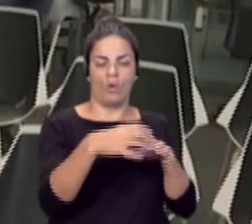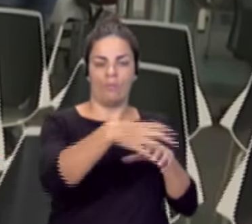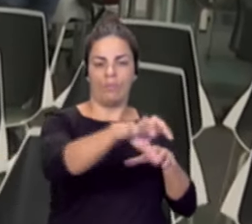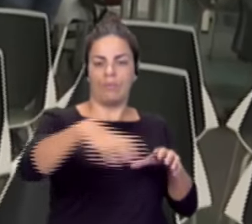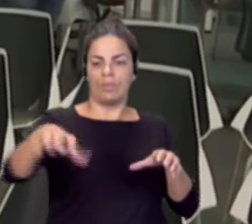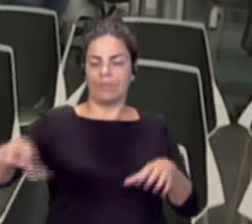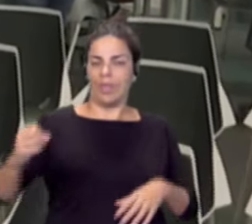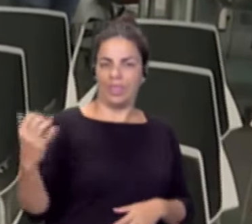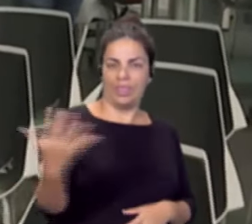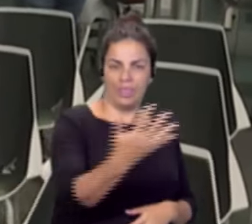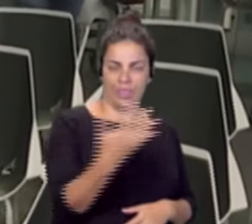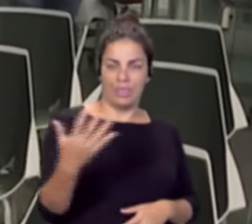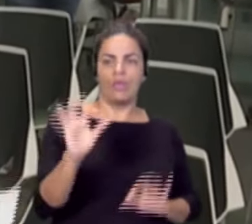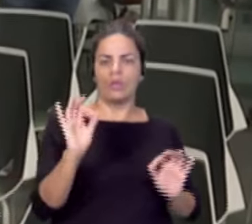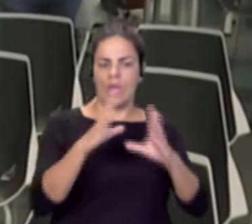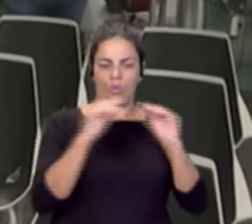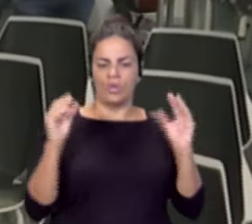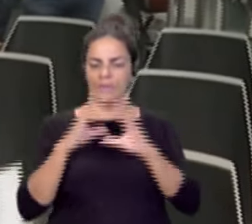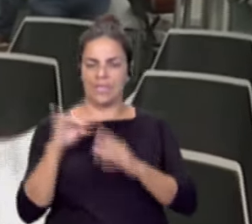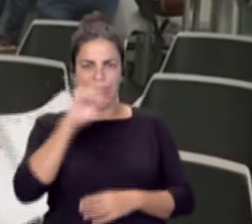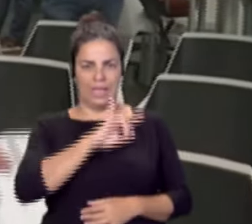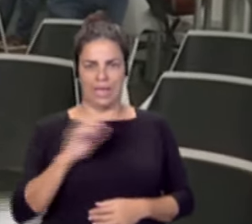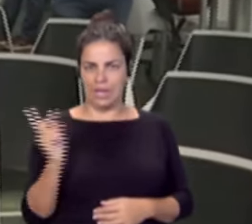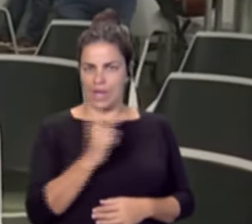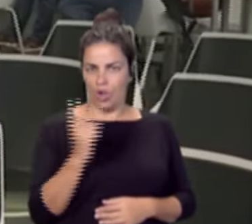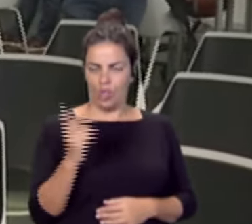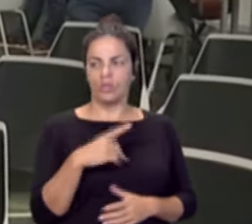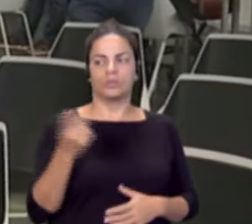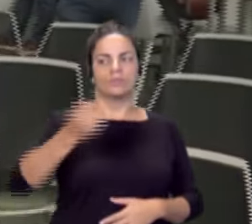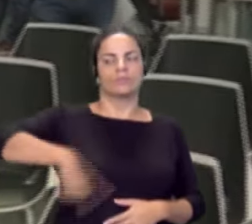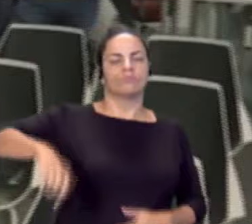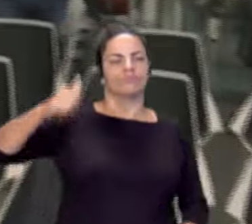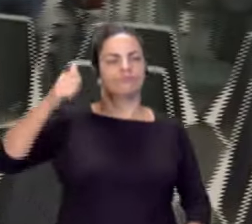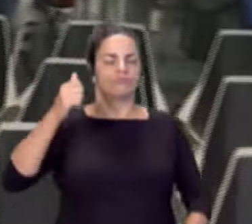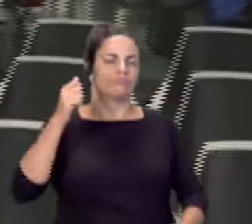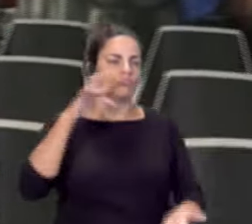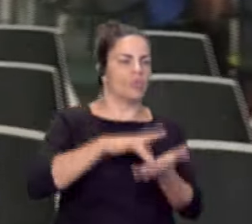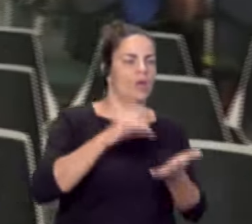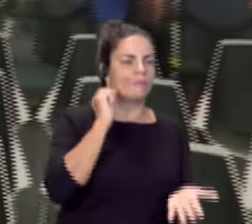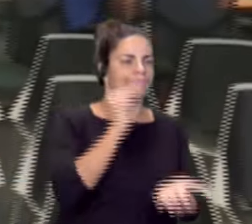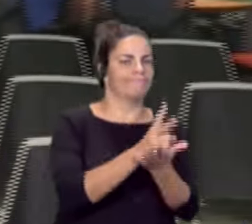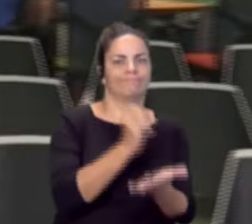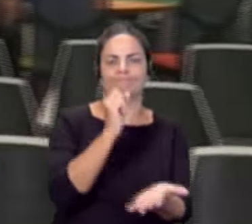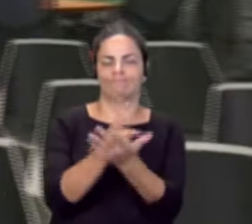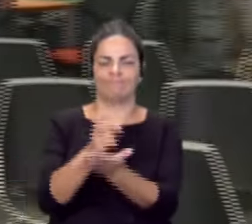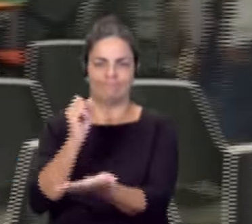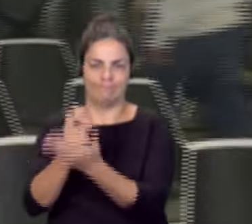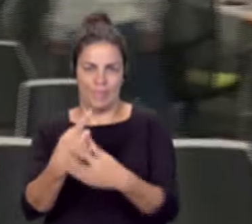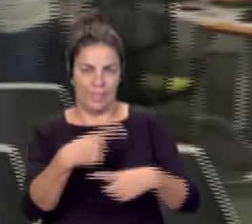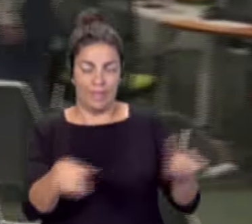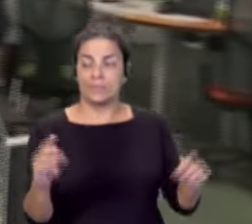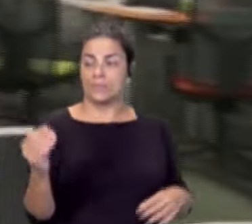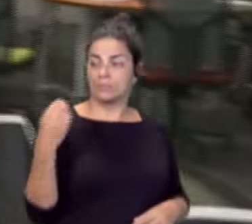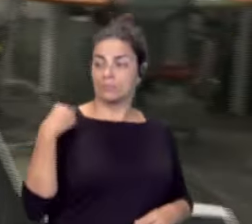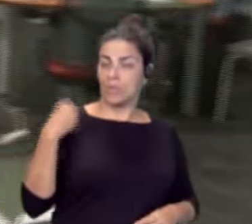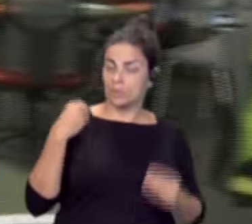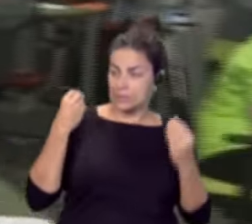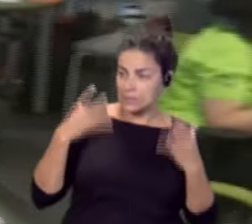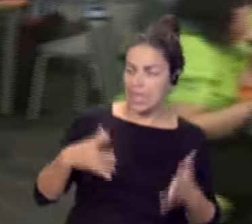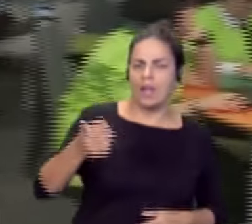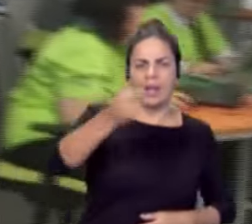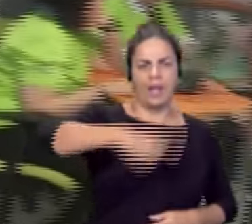dos universidades canarias que se están enfrentando a diferentes desafíos. Preguntabas cómo van los retos. Ellos ya llevan desde